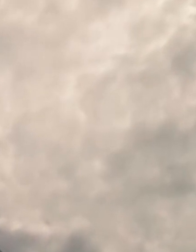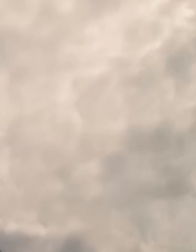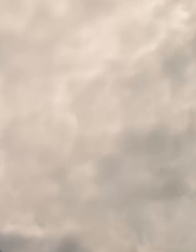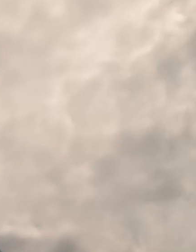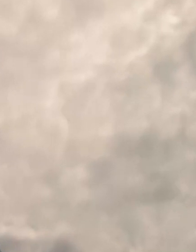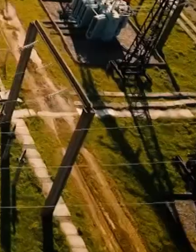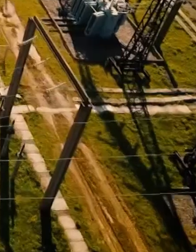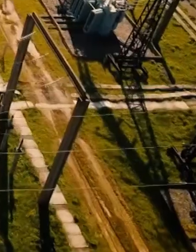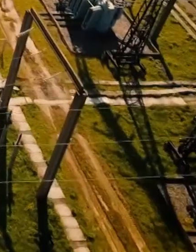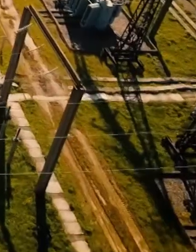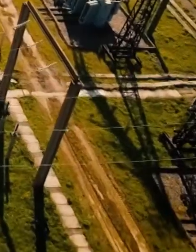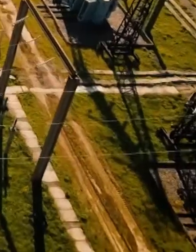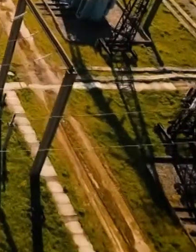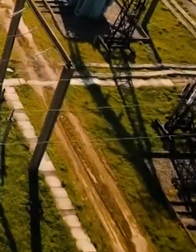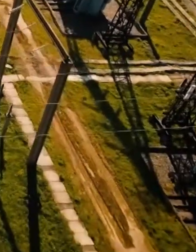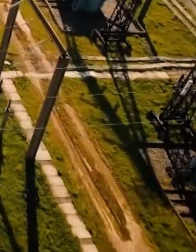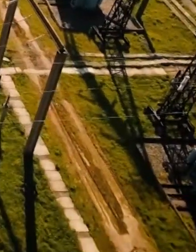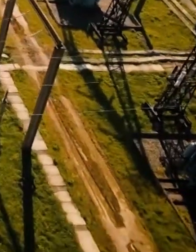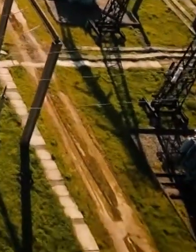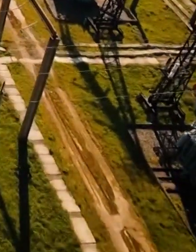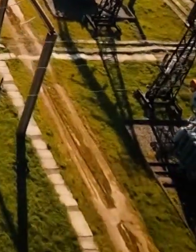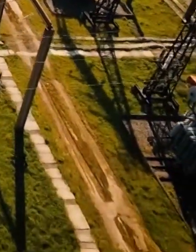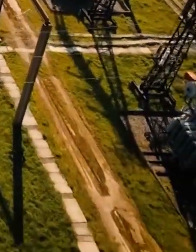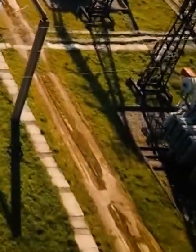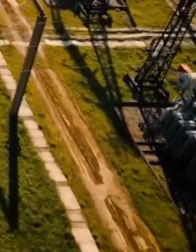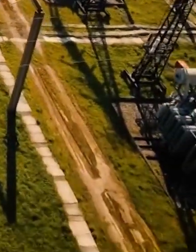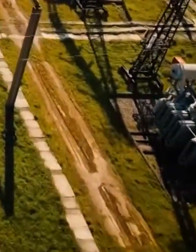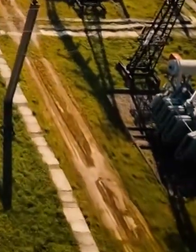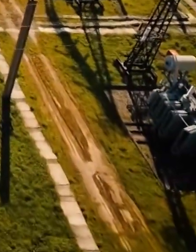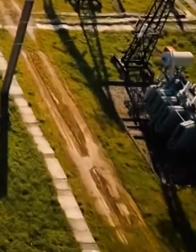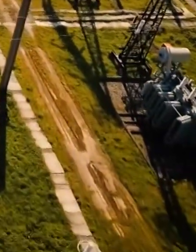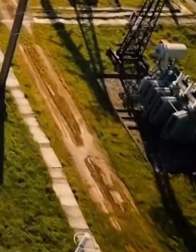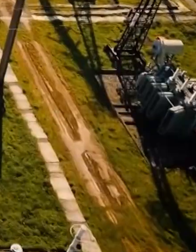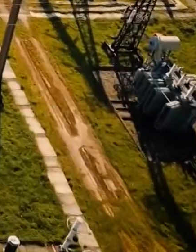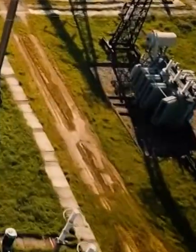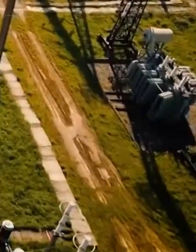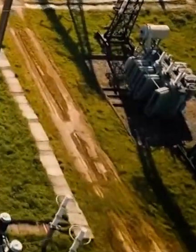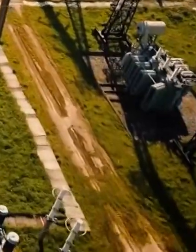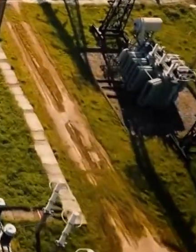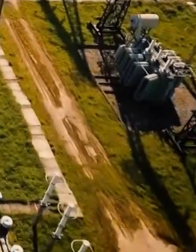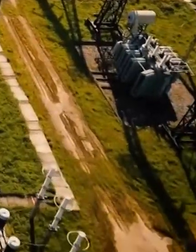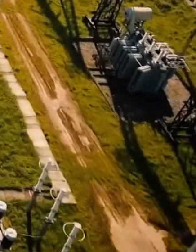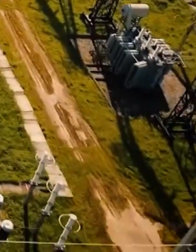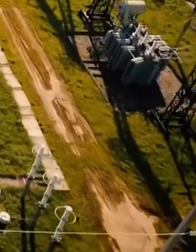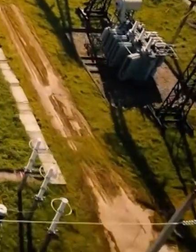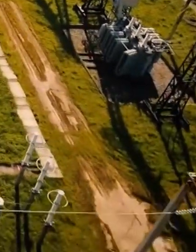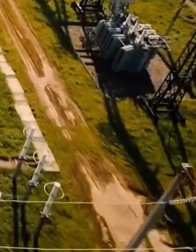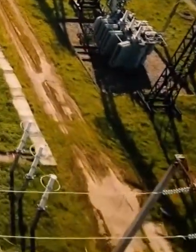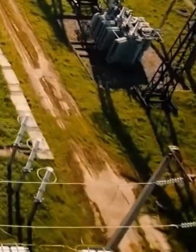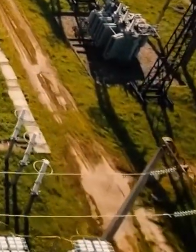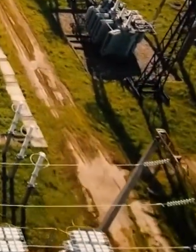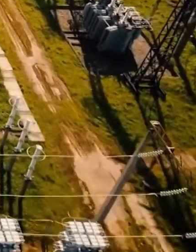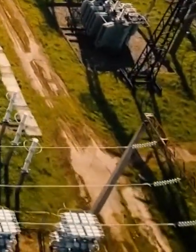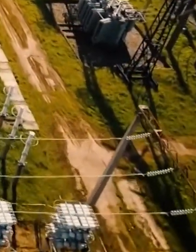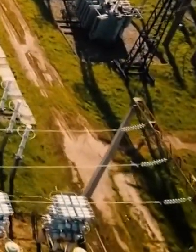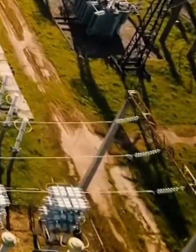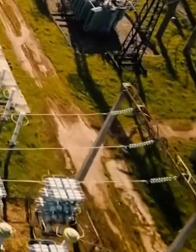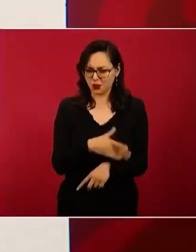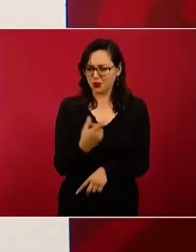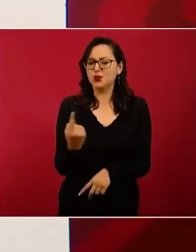infraestructura hidroeléctrica, que con el fin de privilegiar empresas extranjeras, fue omitida como energía limpia en la reforma de